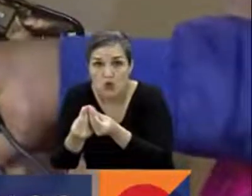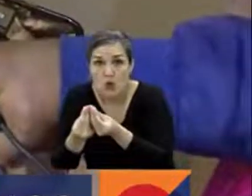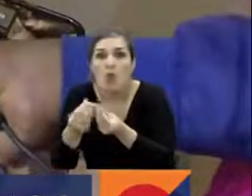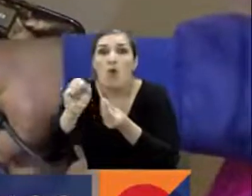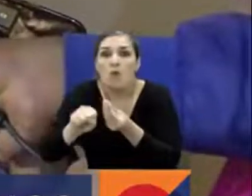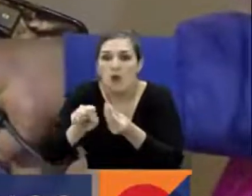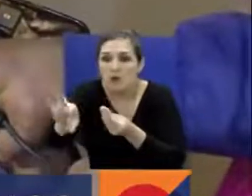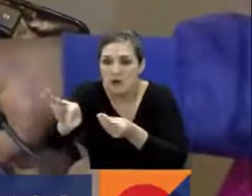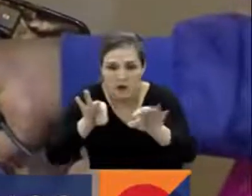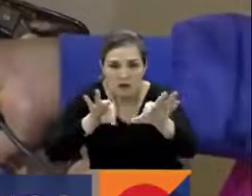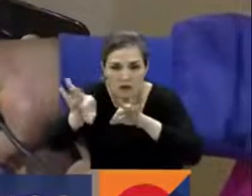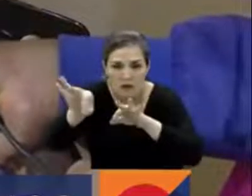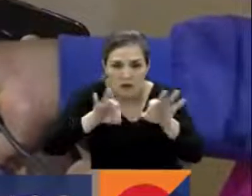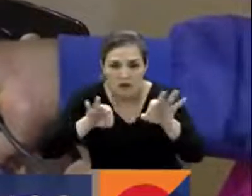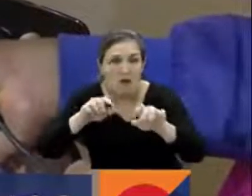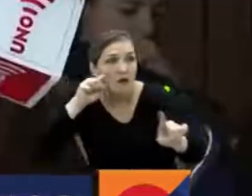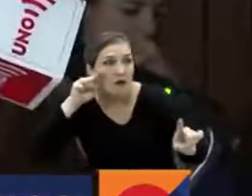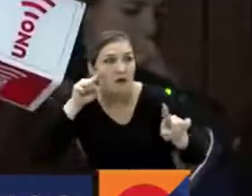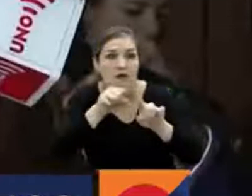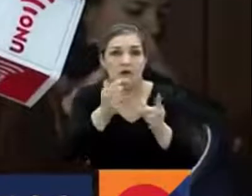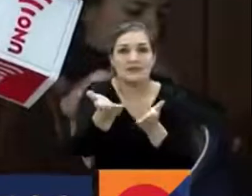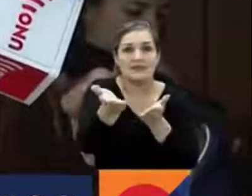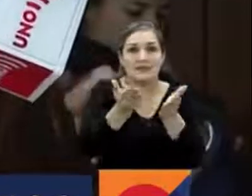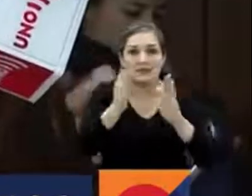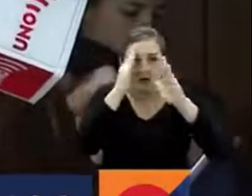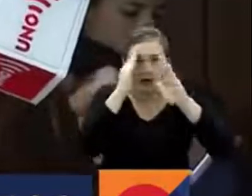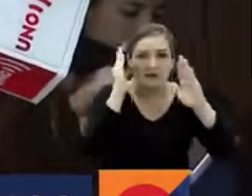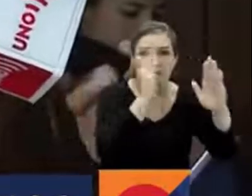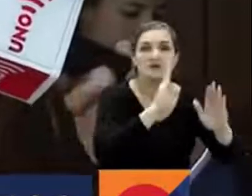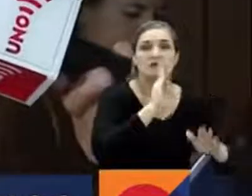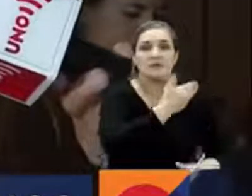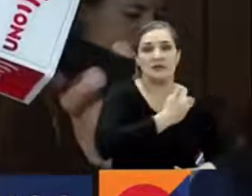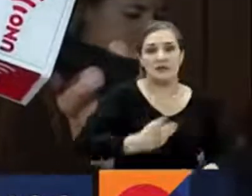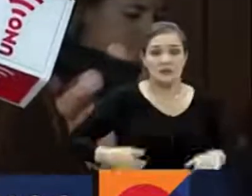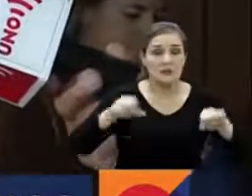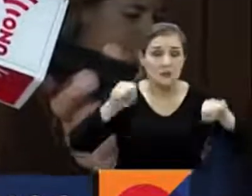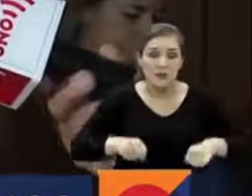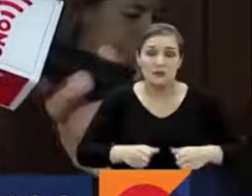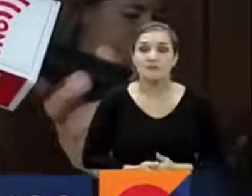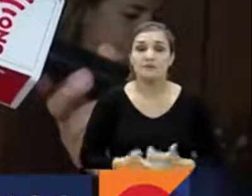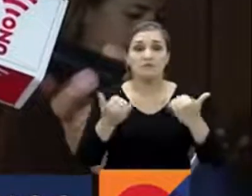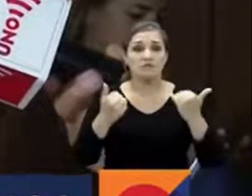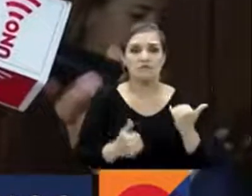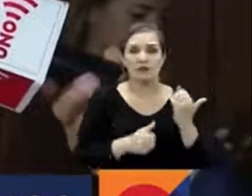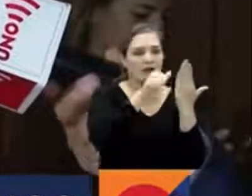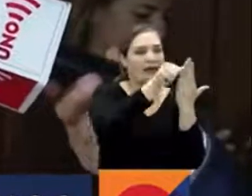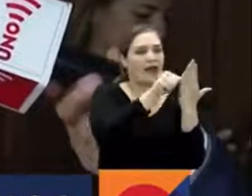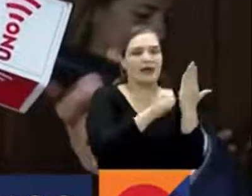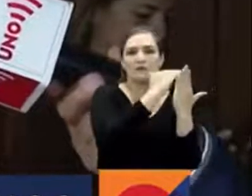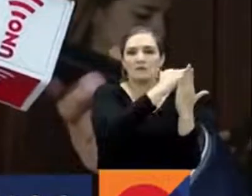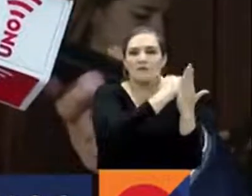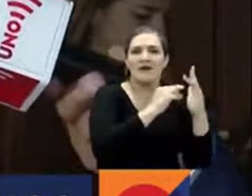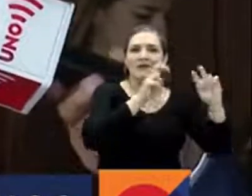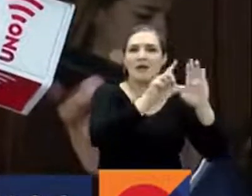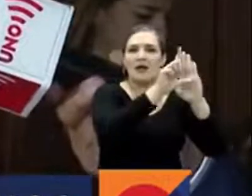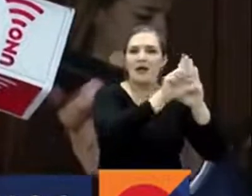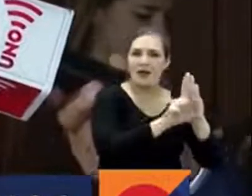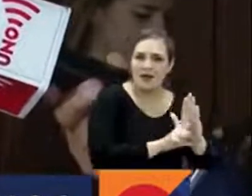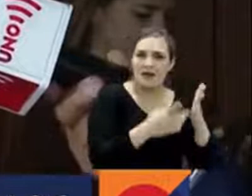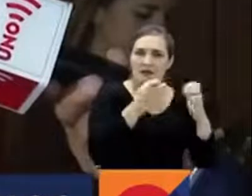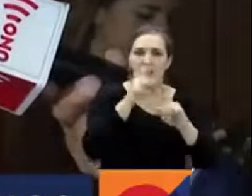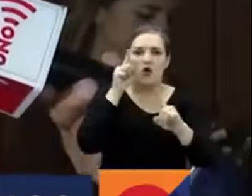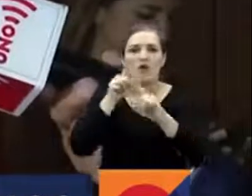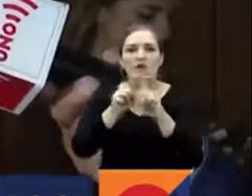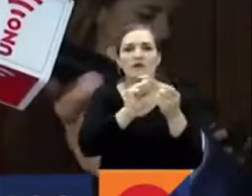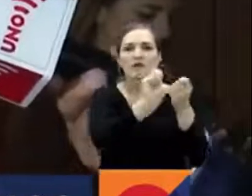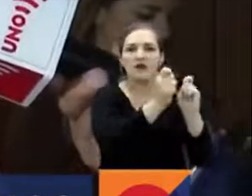esté al servicio del programa de gobierno del presidente electo. Sacando adelante una agenda legislativa que para nosotros es muy importante, que son las reformas de la salud,